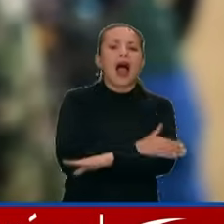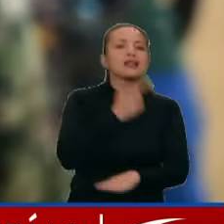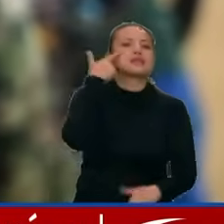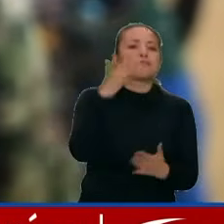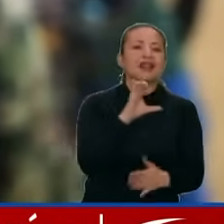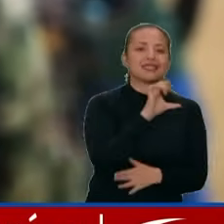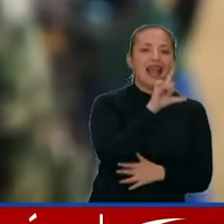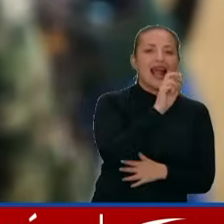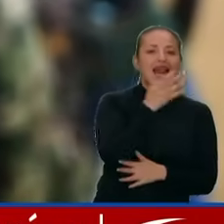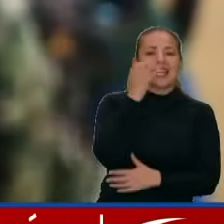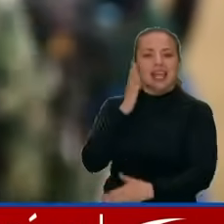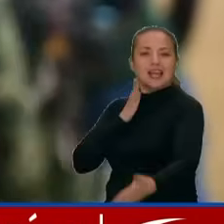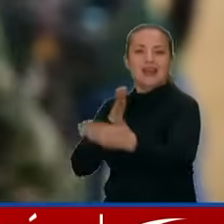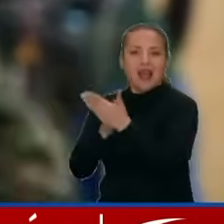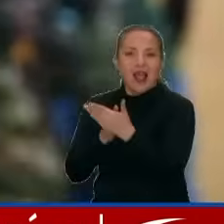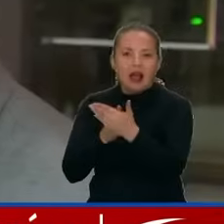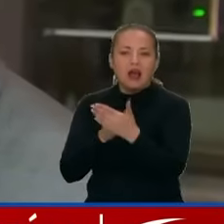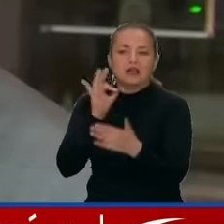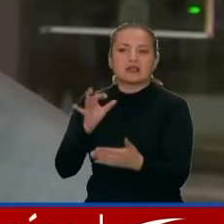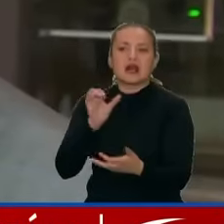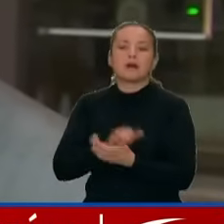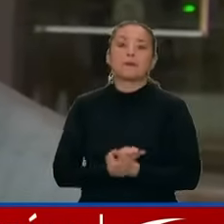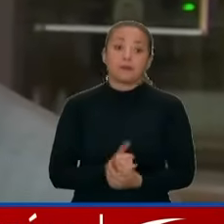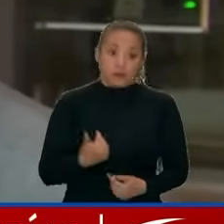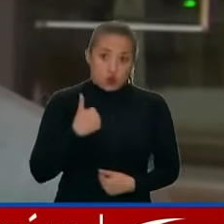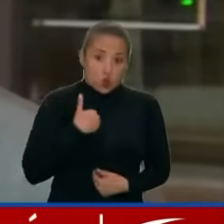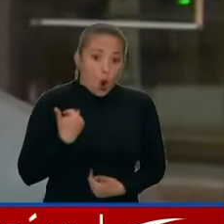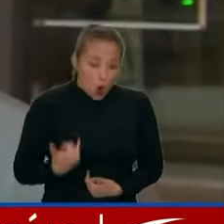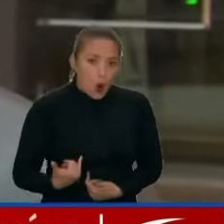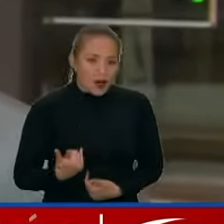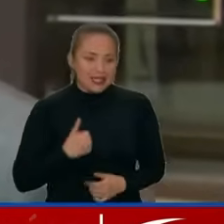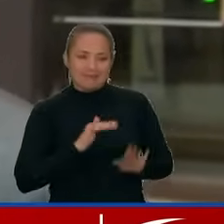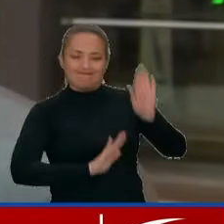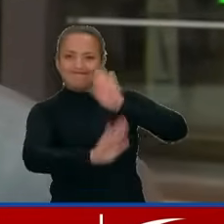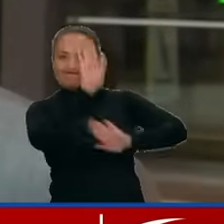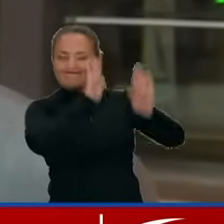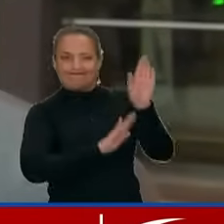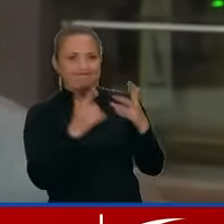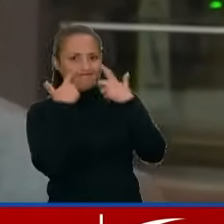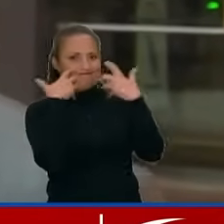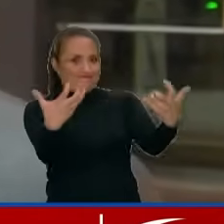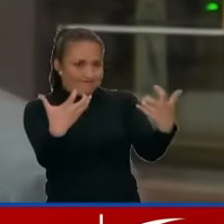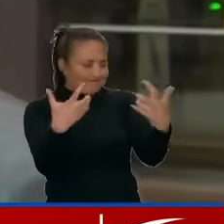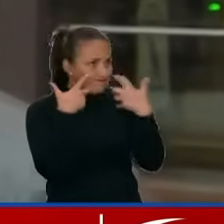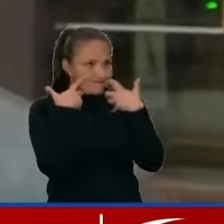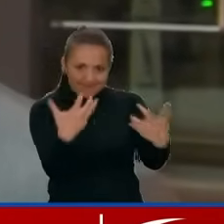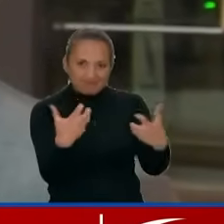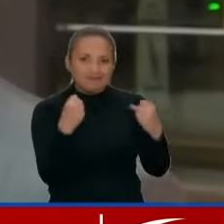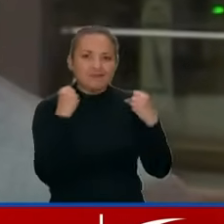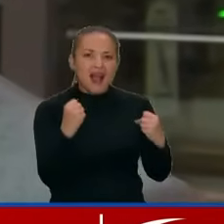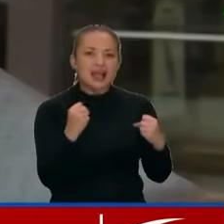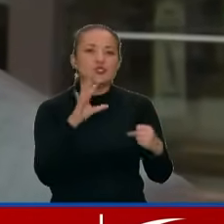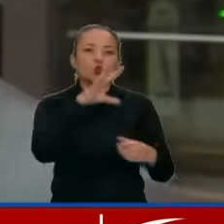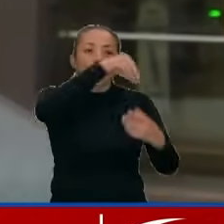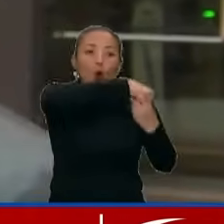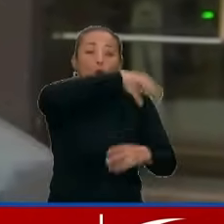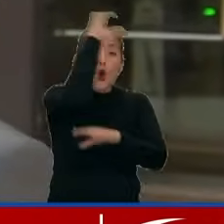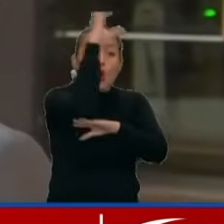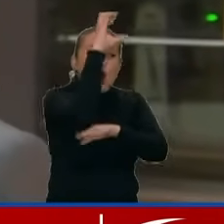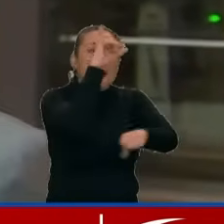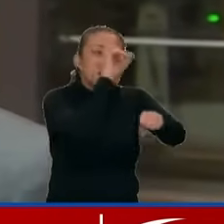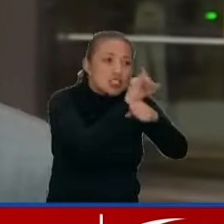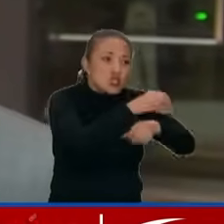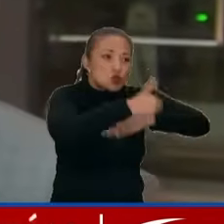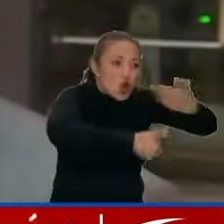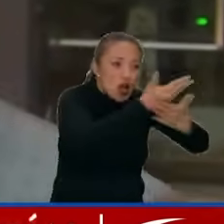del elnn que no le hicieron llegar yo tengo un proceso de desconfianza mayúsculo mayúsculo con la institucionalidad y no